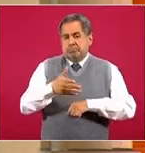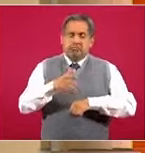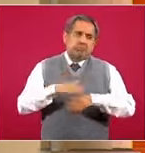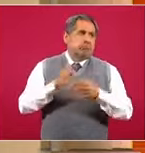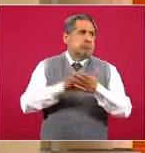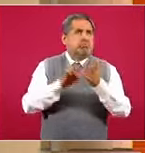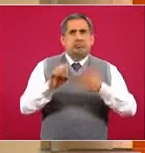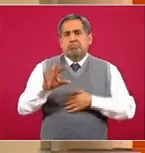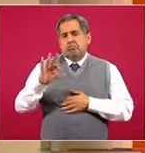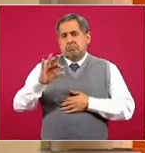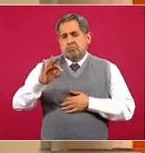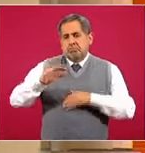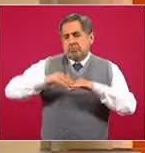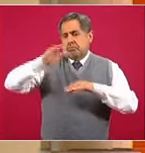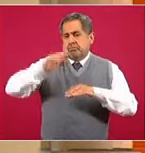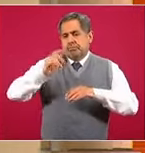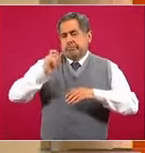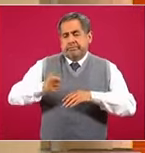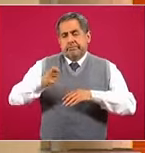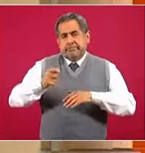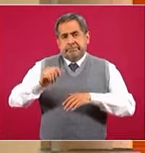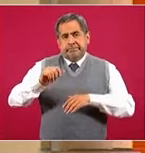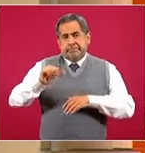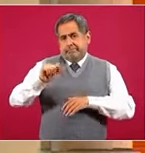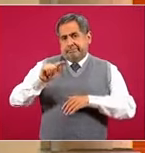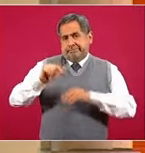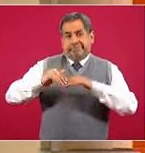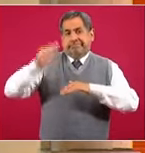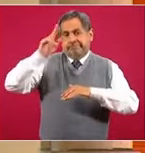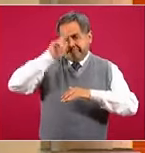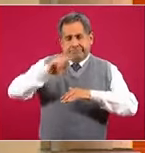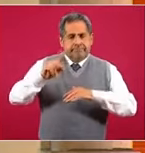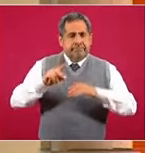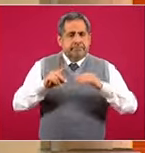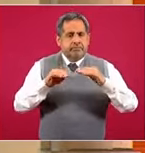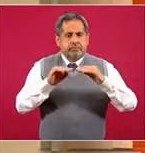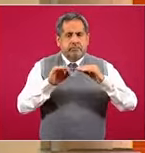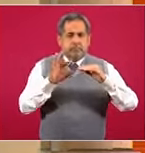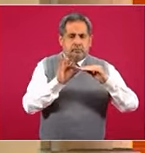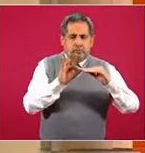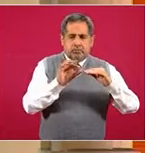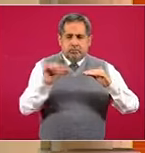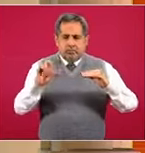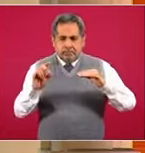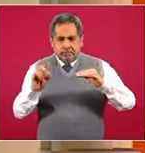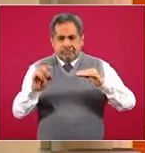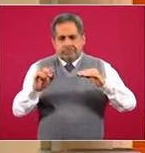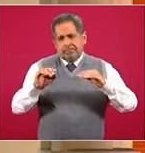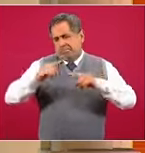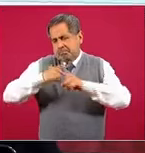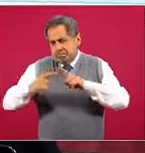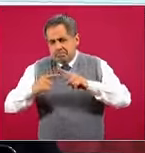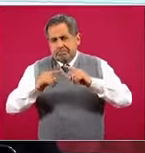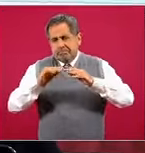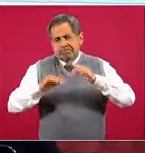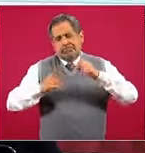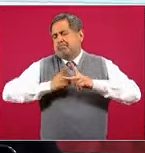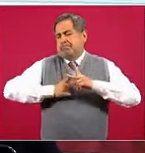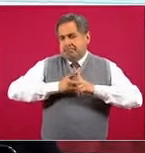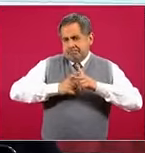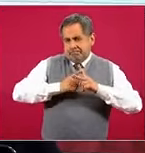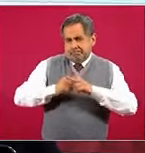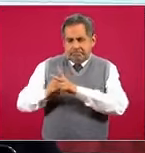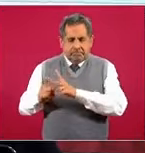de 40 es alta, de 40, 30 y así se estiman